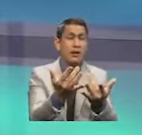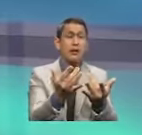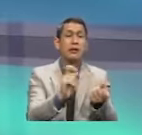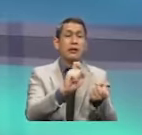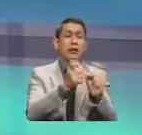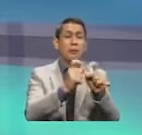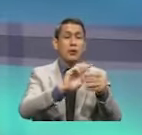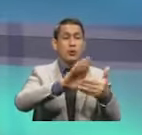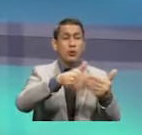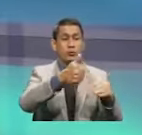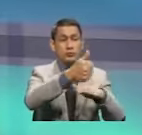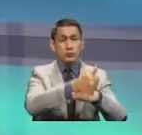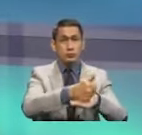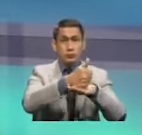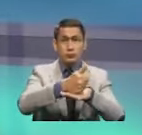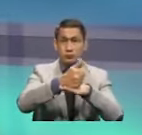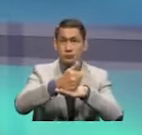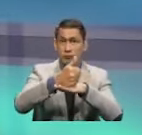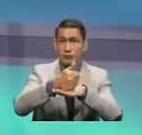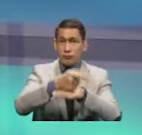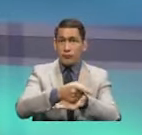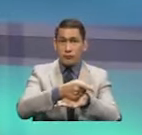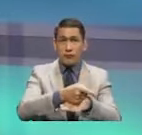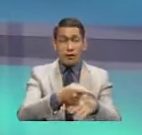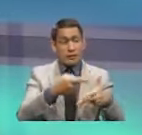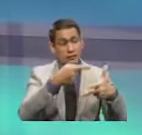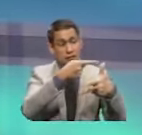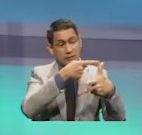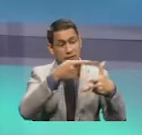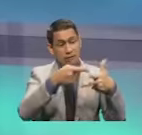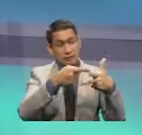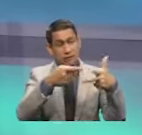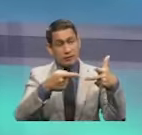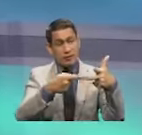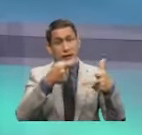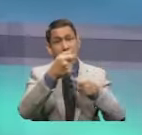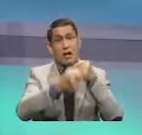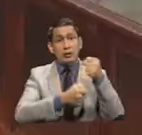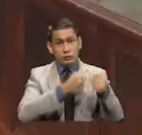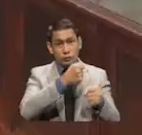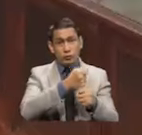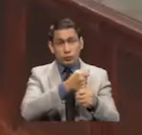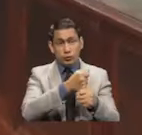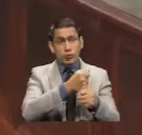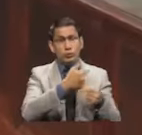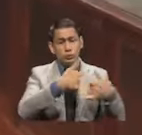ya que 12 de ellos tienen 3 años de funciones prorrogadas.